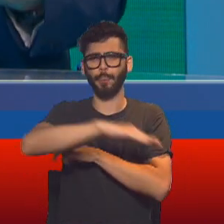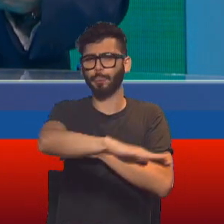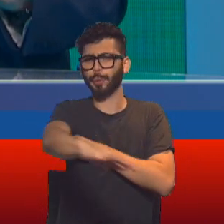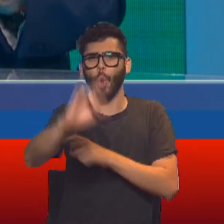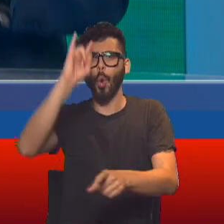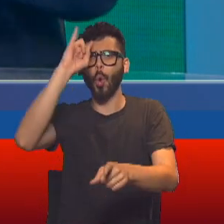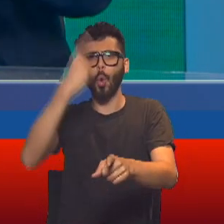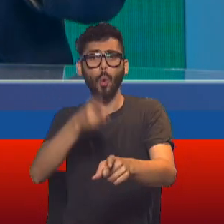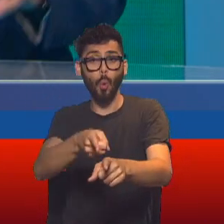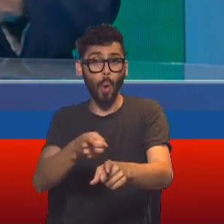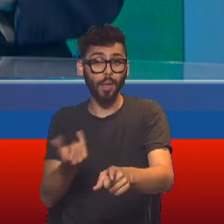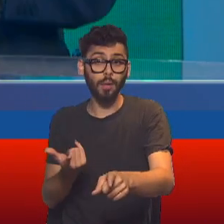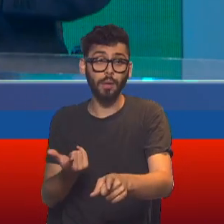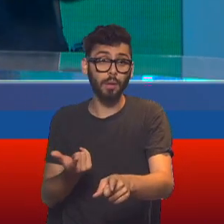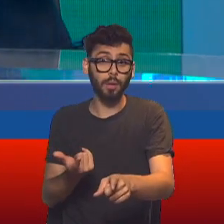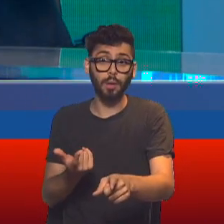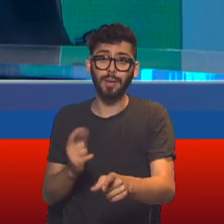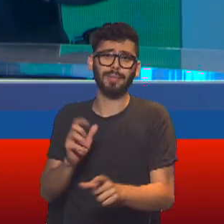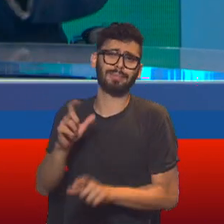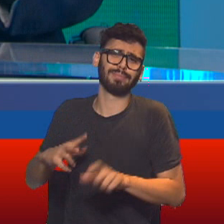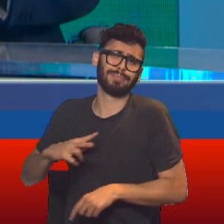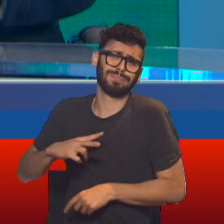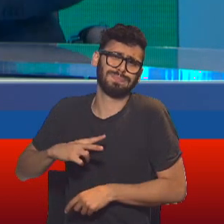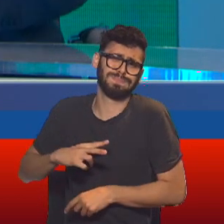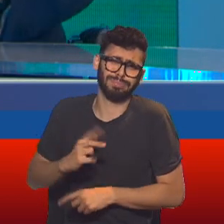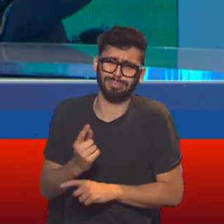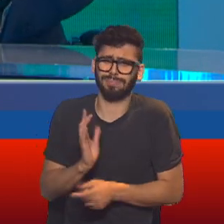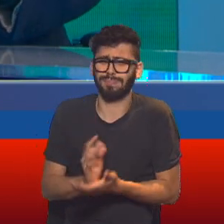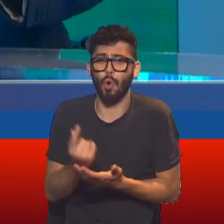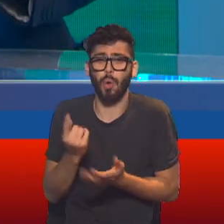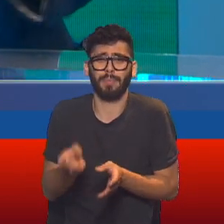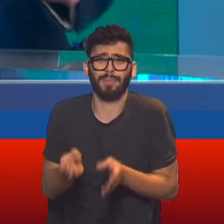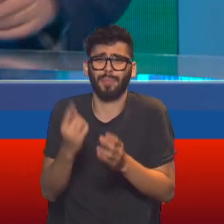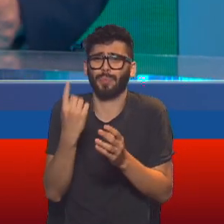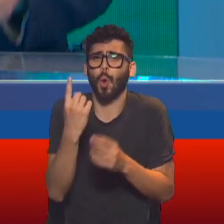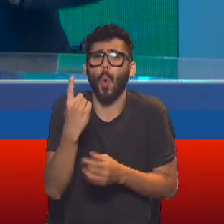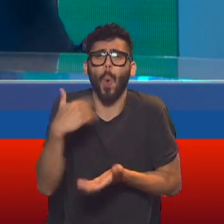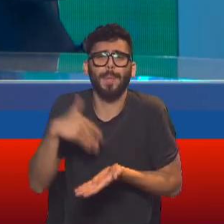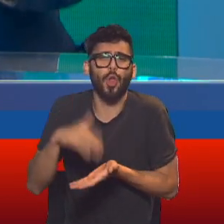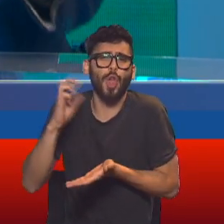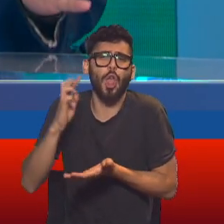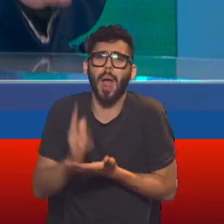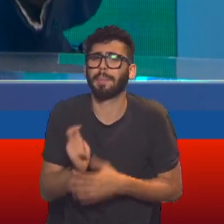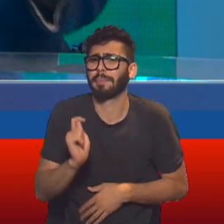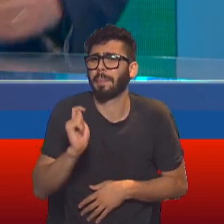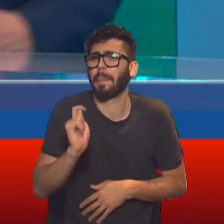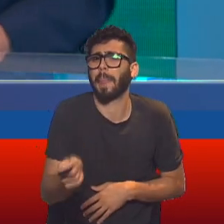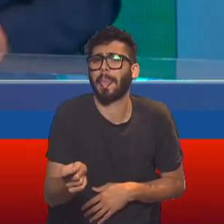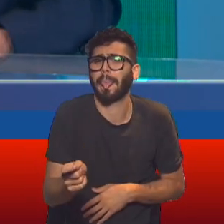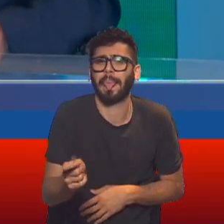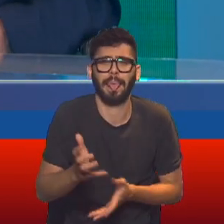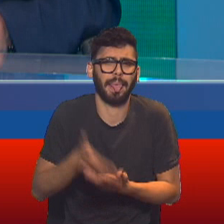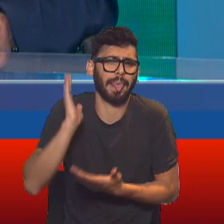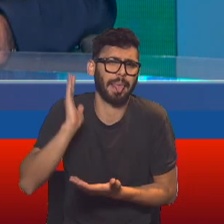semejantes departamentos que, por supuesto, lo mínimo, así cambio chico, $1 millón para arriba, eso sería cambio chico, como cargar la sube para los